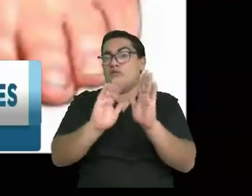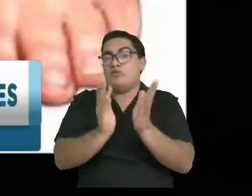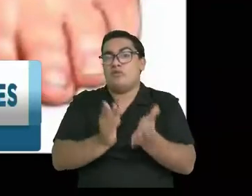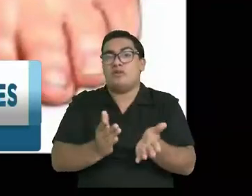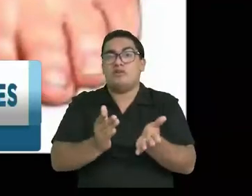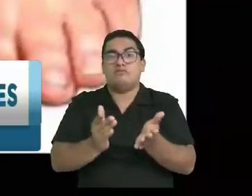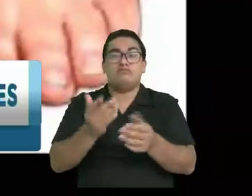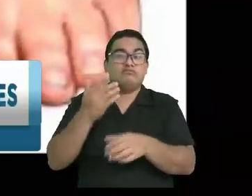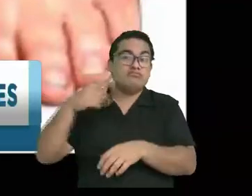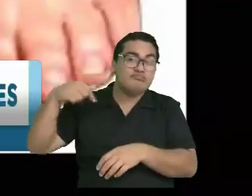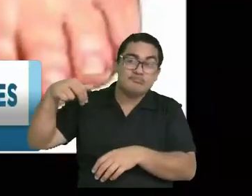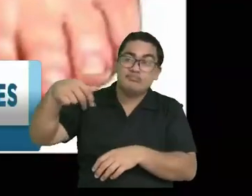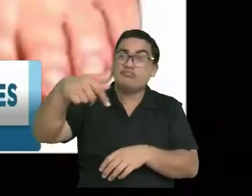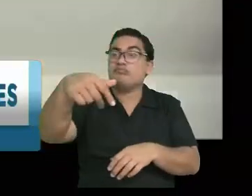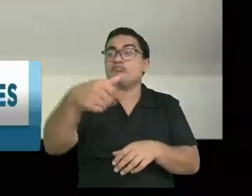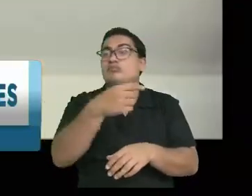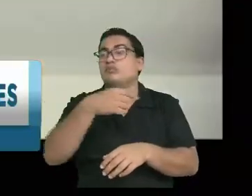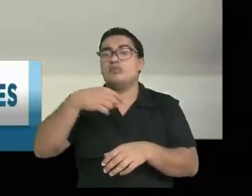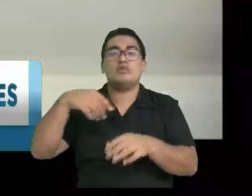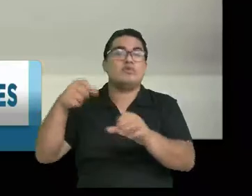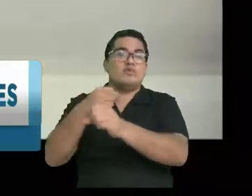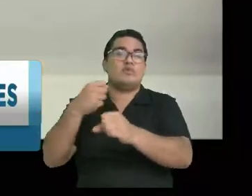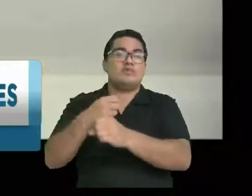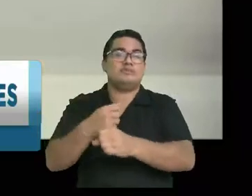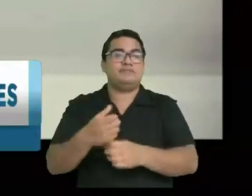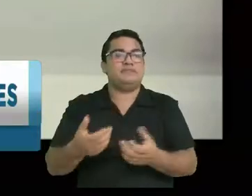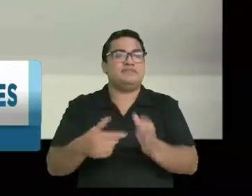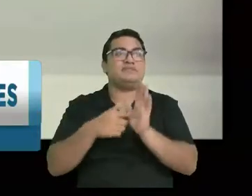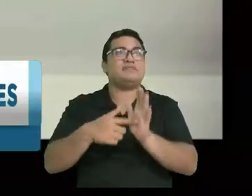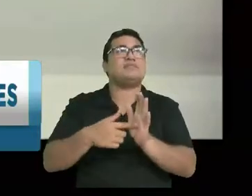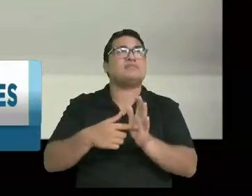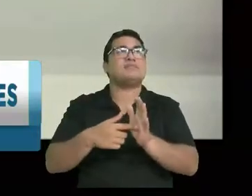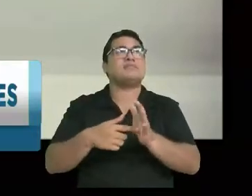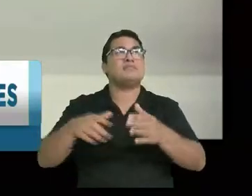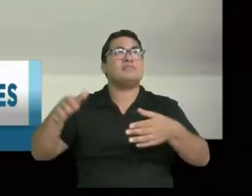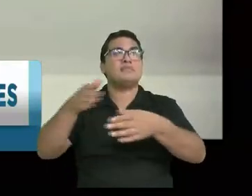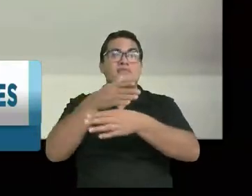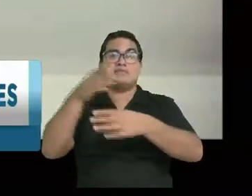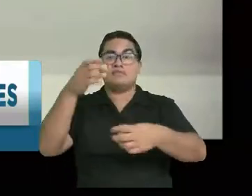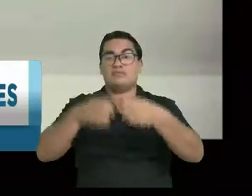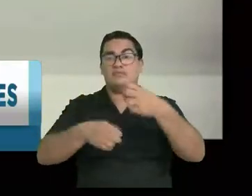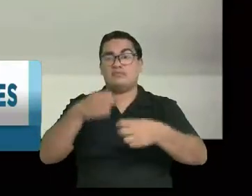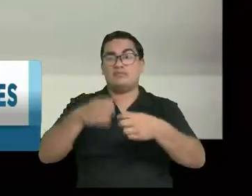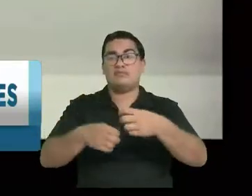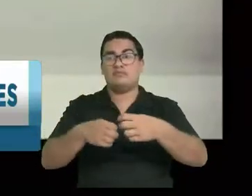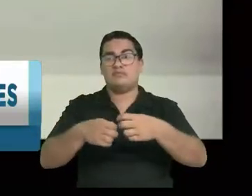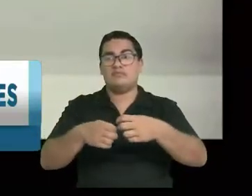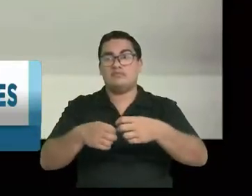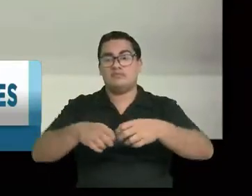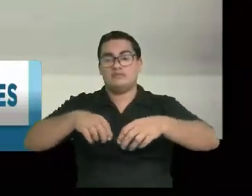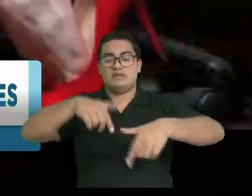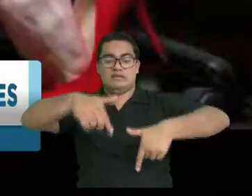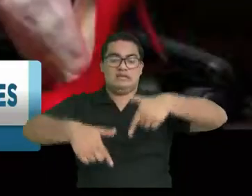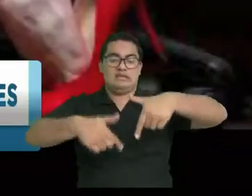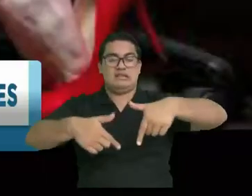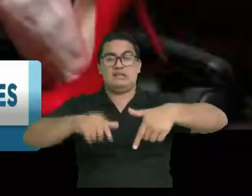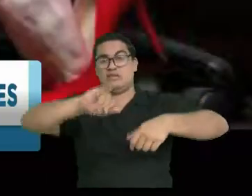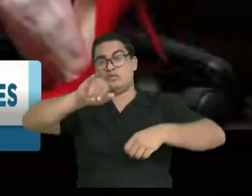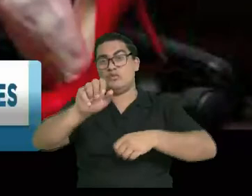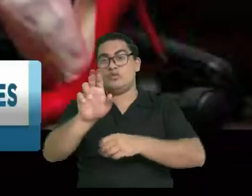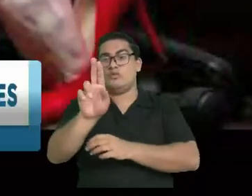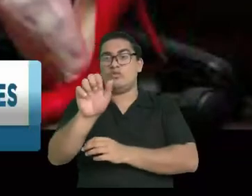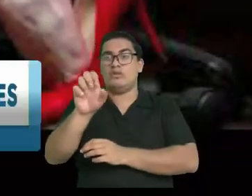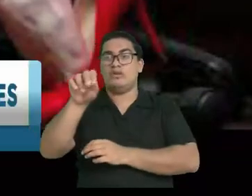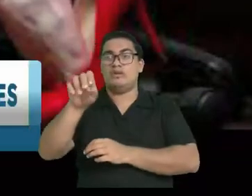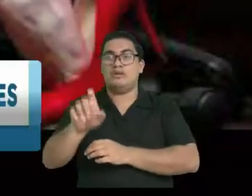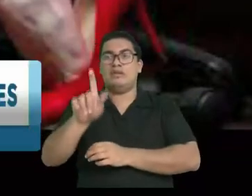para llegar al trabajo. Podemos ver en pantalla esas deformaciones que causa el tacón, doctor. Juanete. Sí, el juanete o